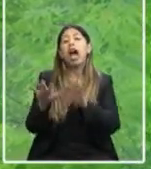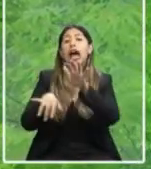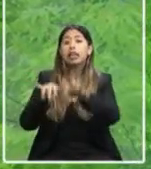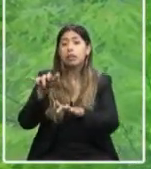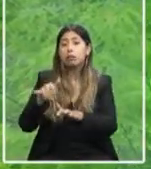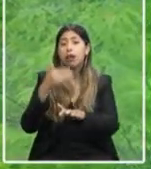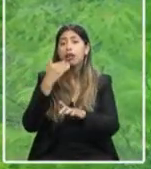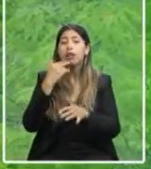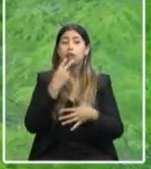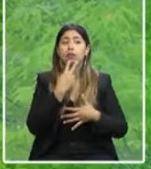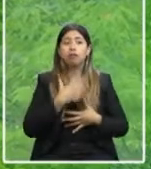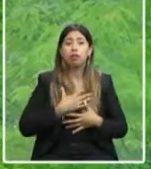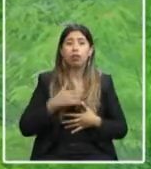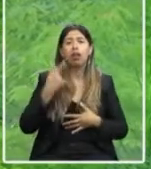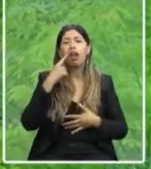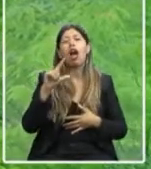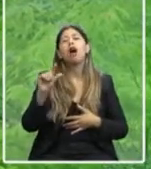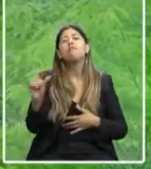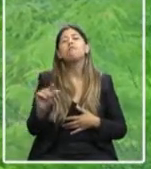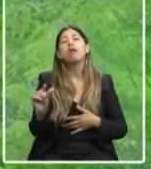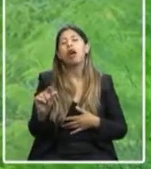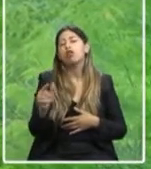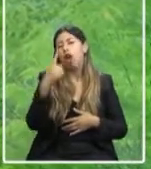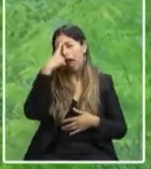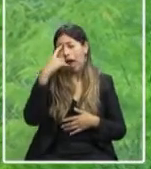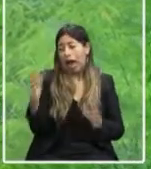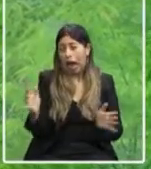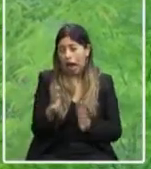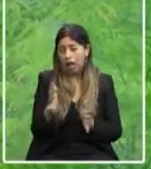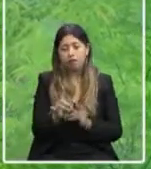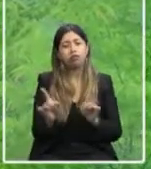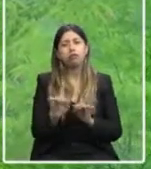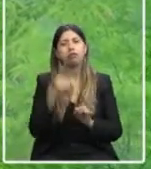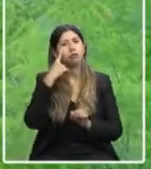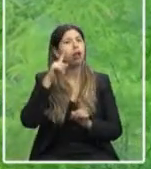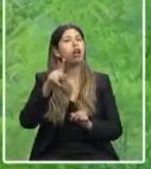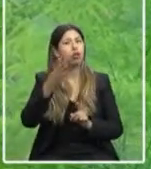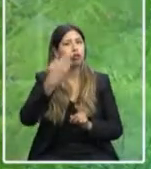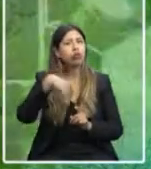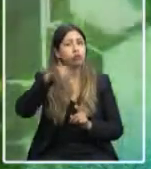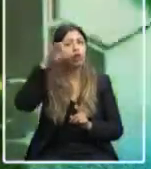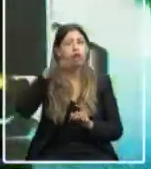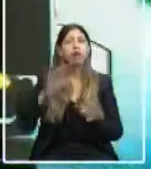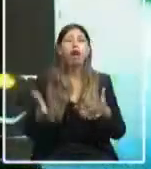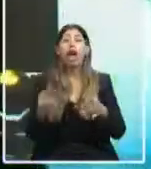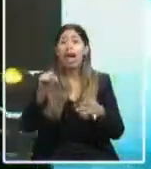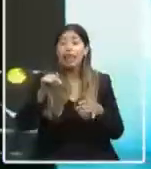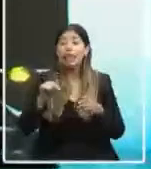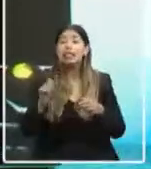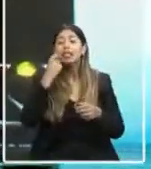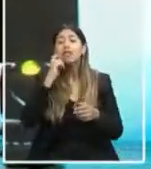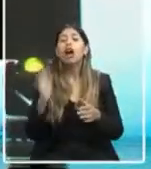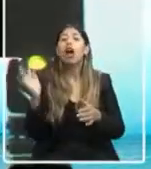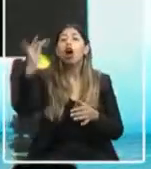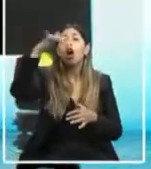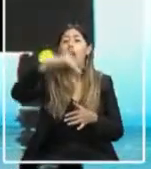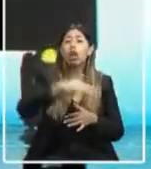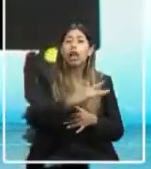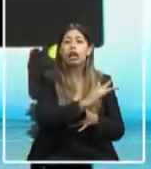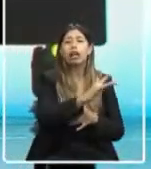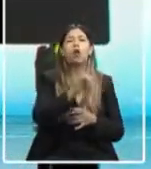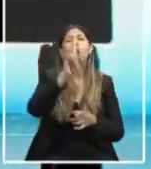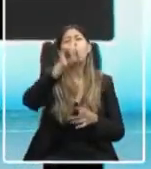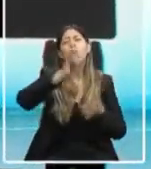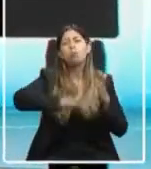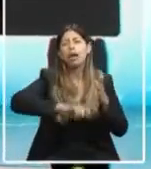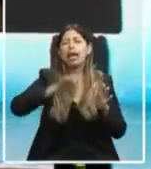vida real por lo que vimos. Sabemos que estamos transcurriendo una ola, la cual durará aproximadamente un mes y medio, dos meses,